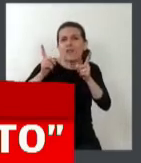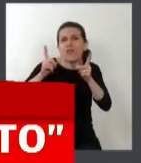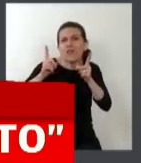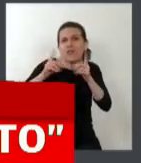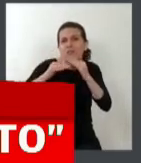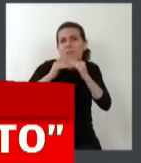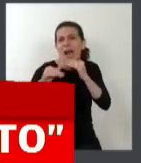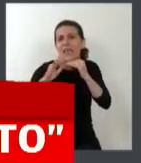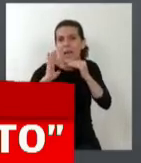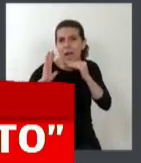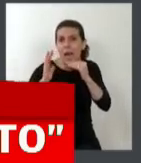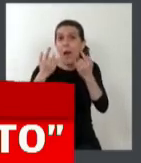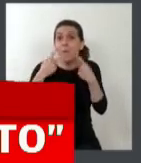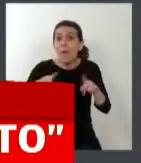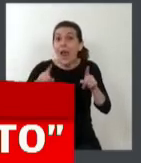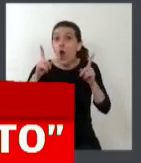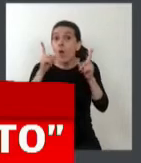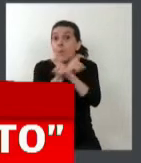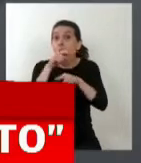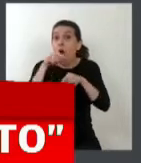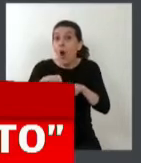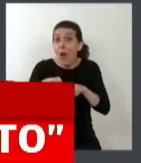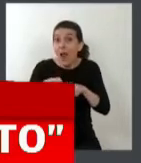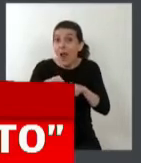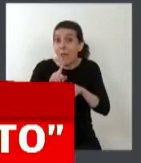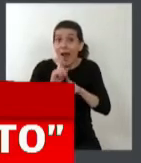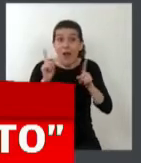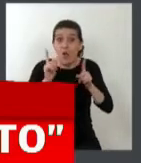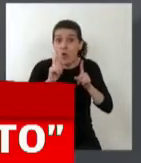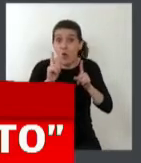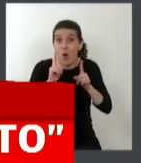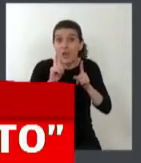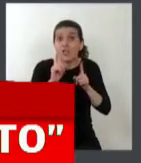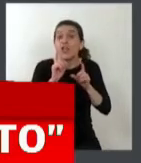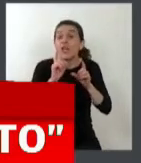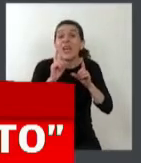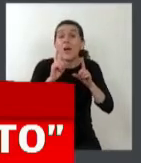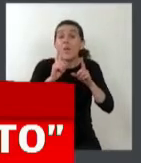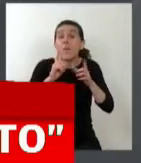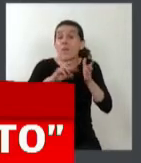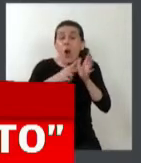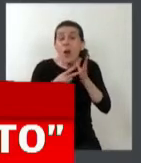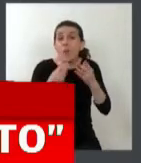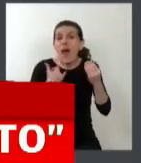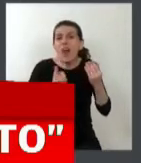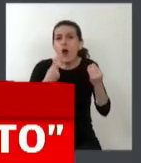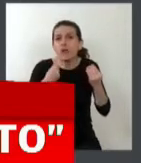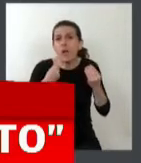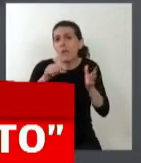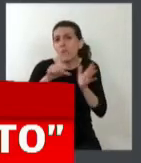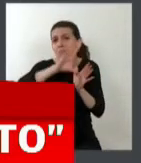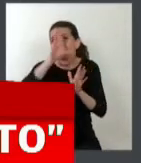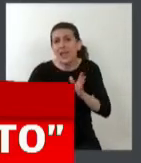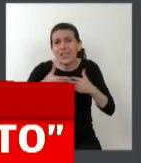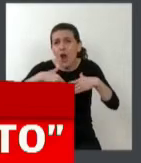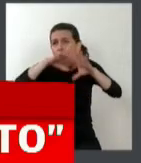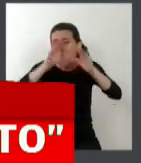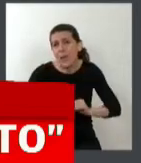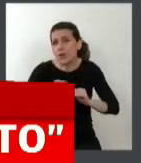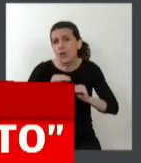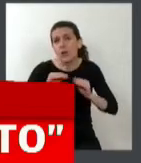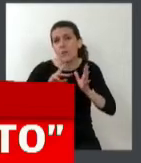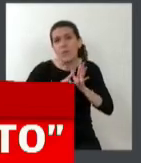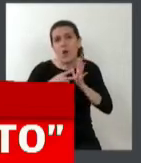El problema ya no es solo del AMBA, el problema está en todo el país. Como ya